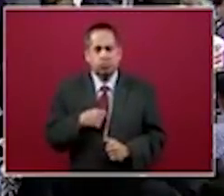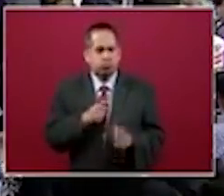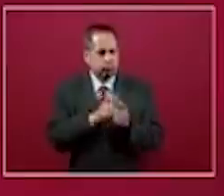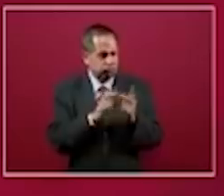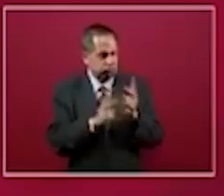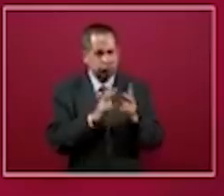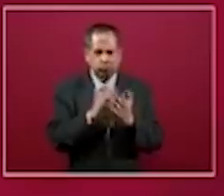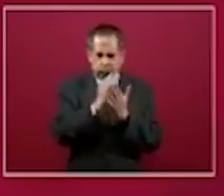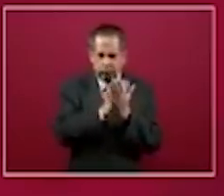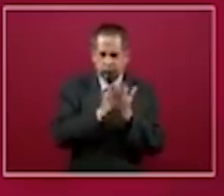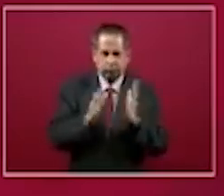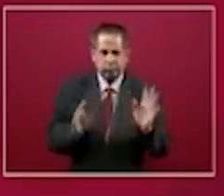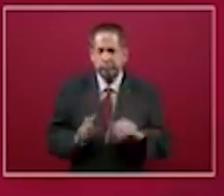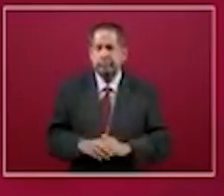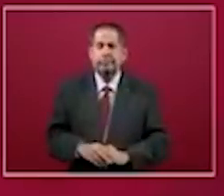asuntos, pero